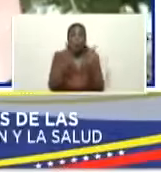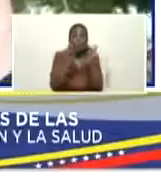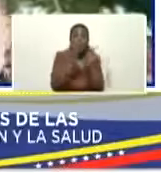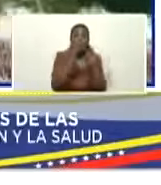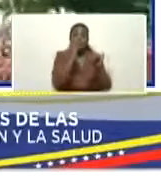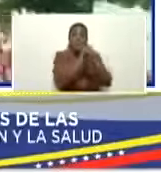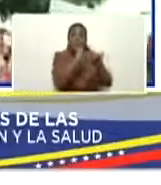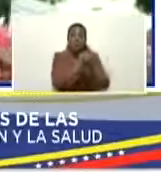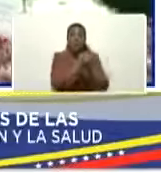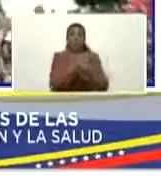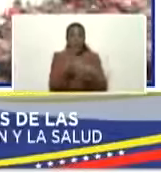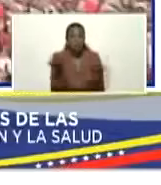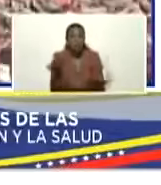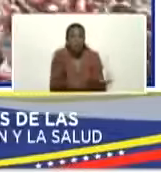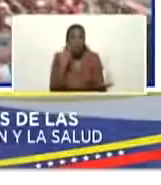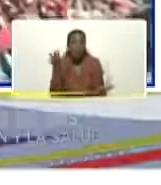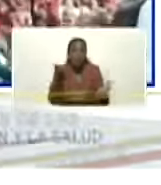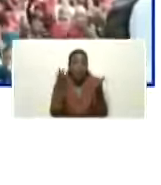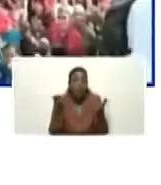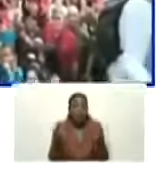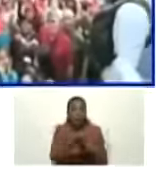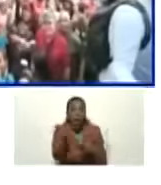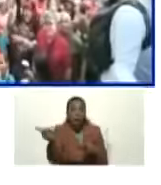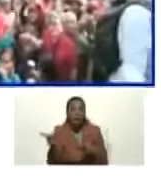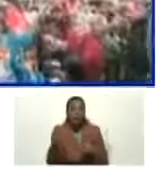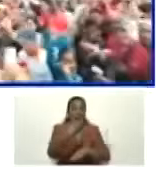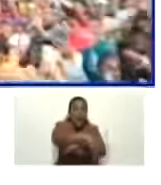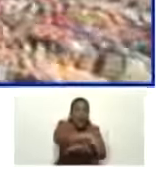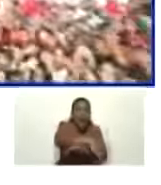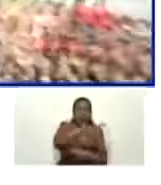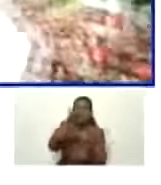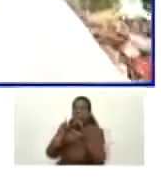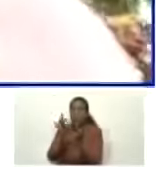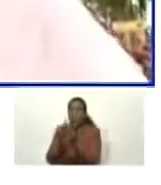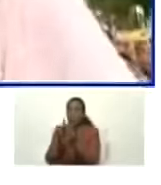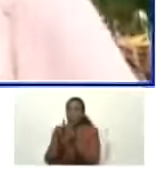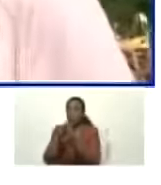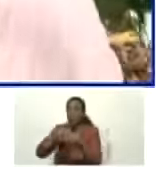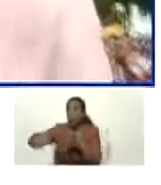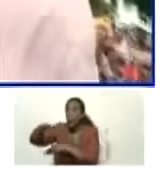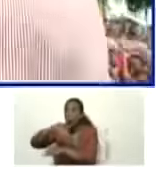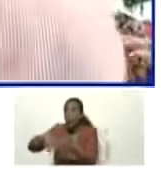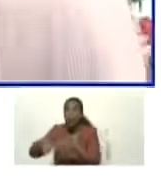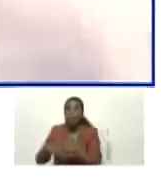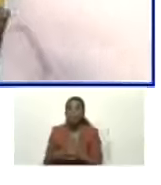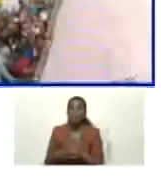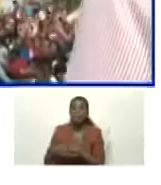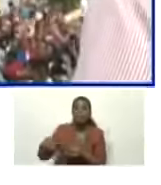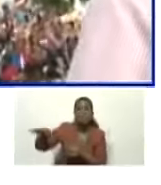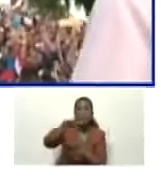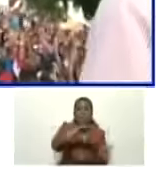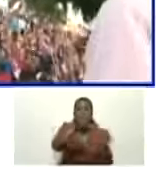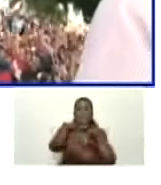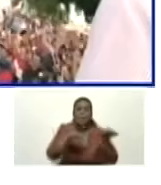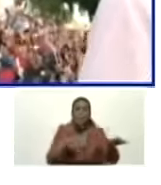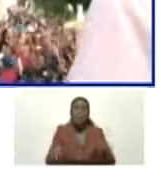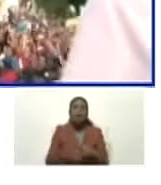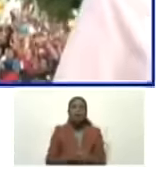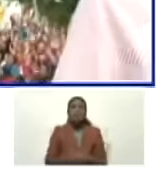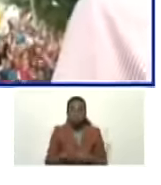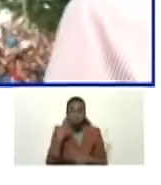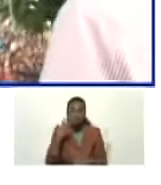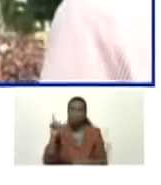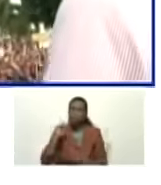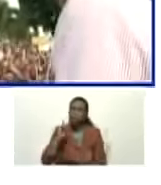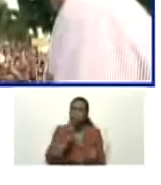medios. Por eso les digo, de las calles a las redes, de las redes a los medios, de los medios a las paredes. Y de ahí